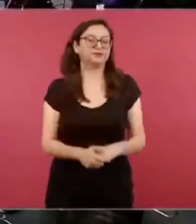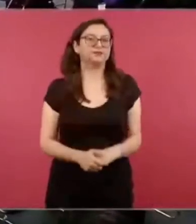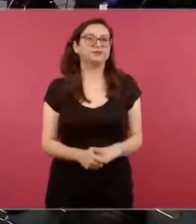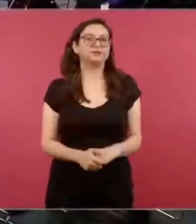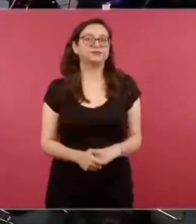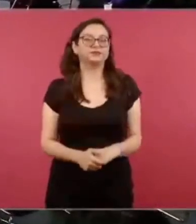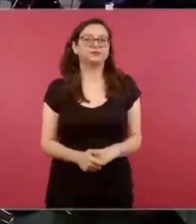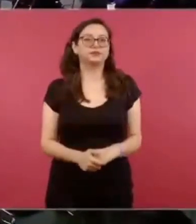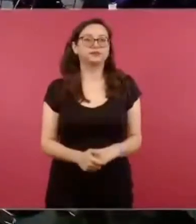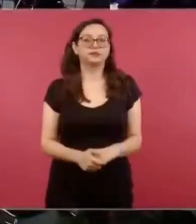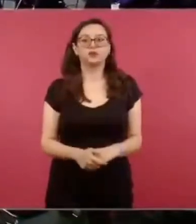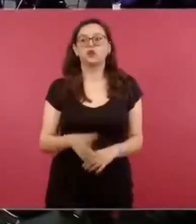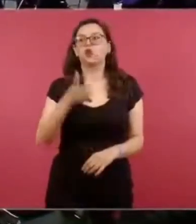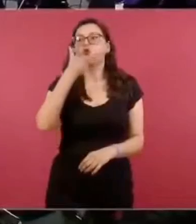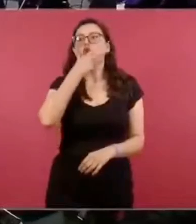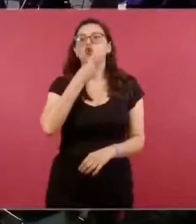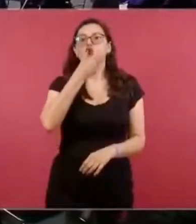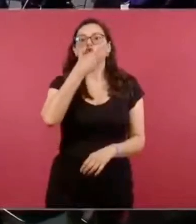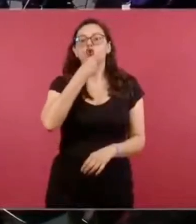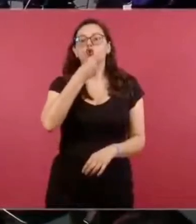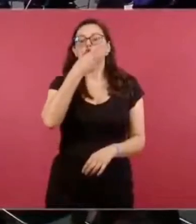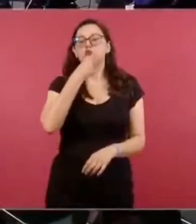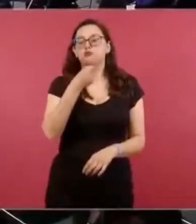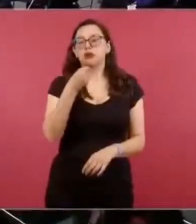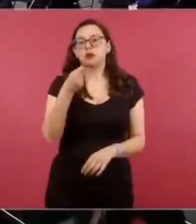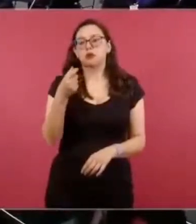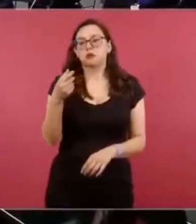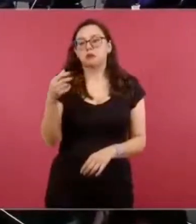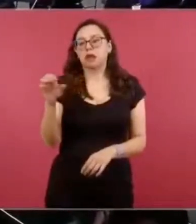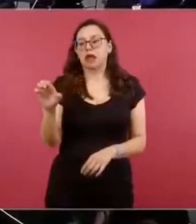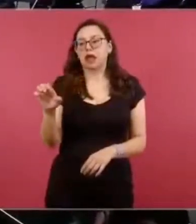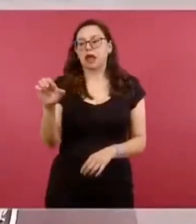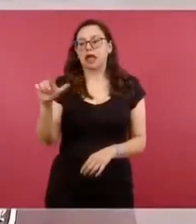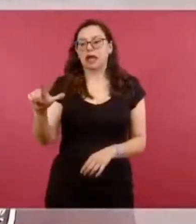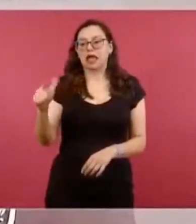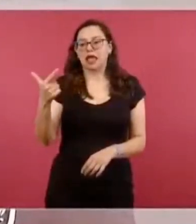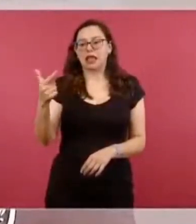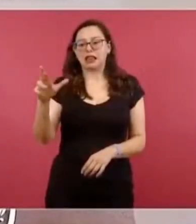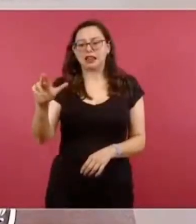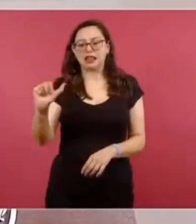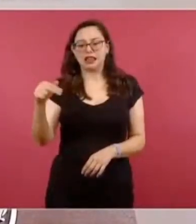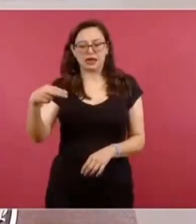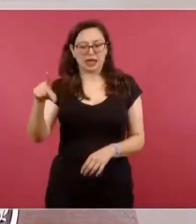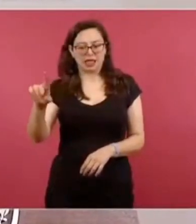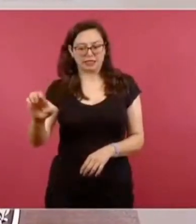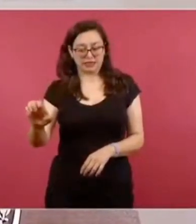le apodan o le llaman el Grande. Sí, nunca.